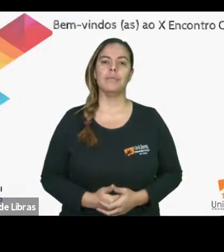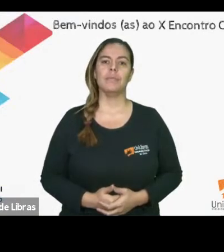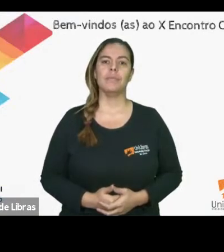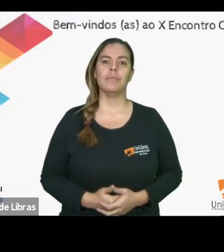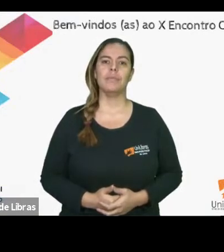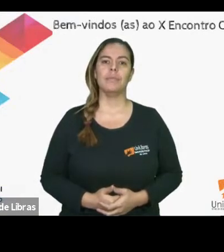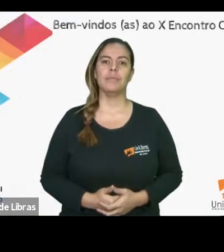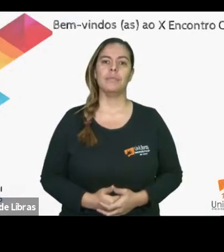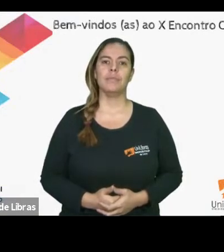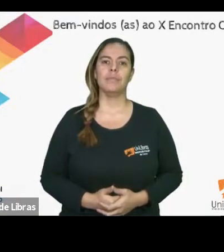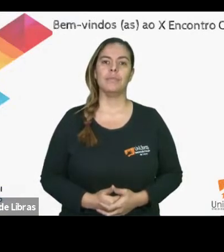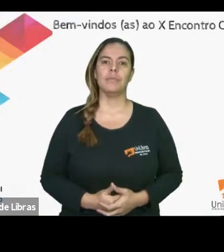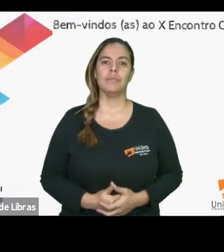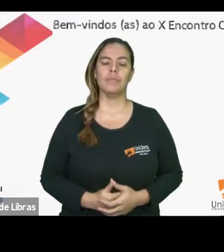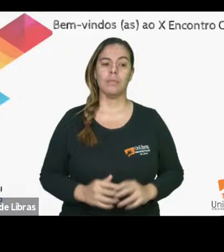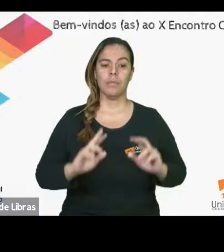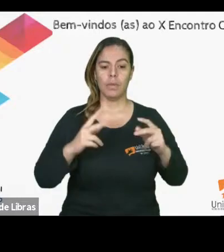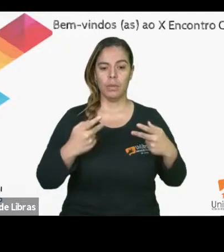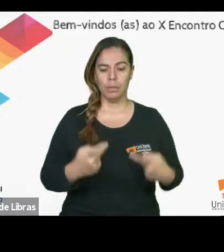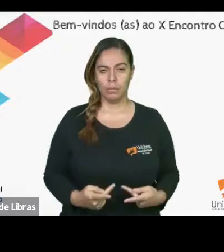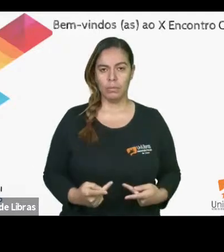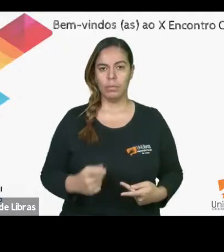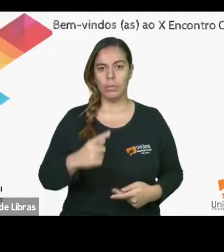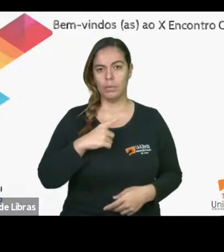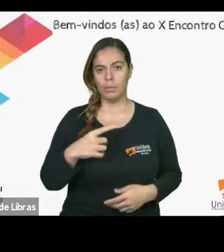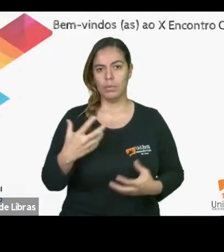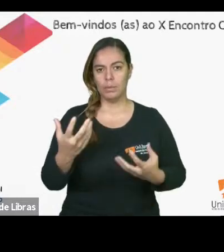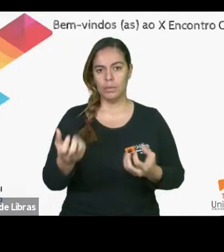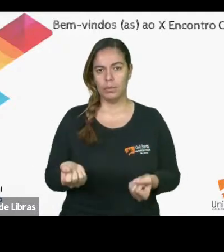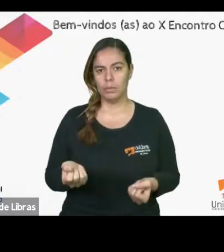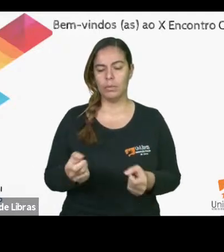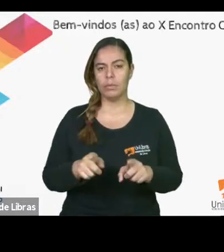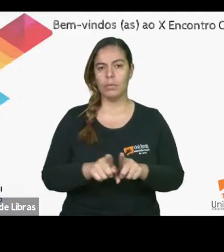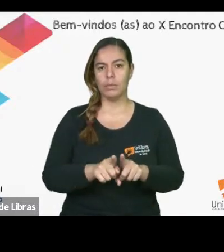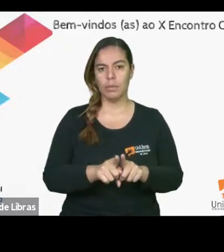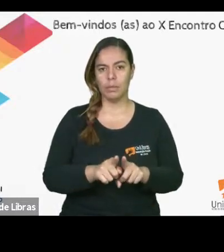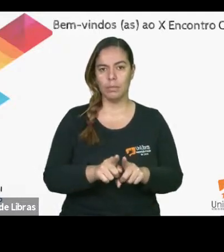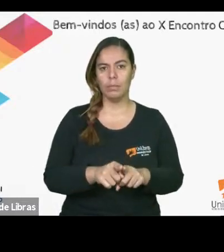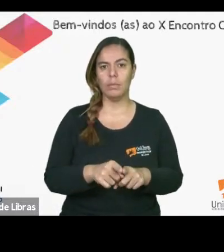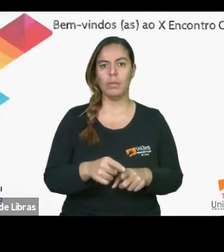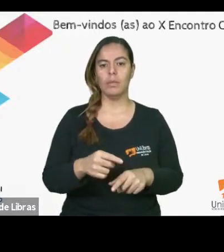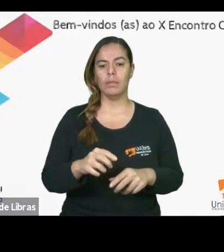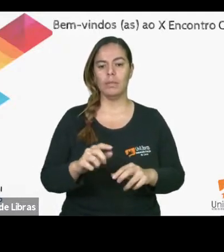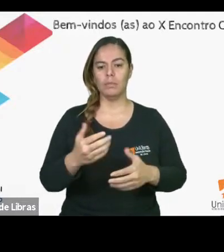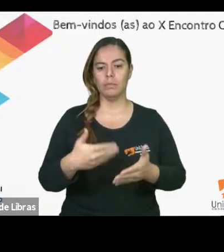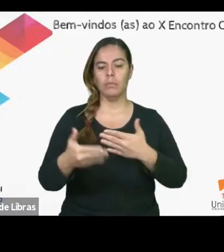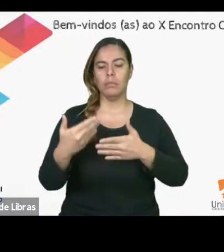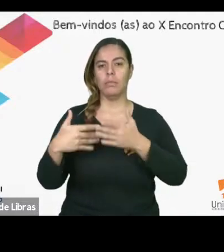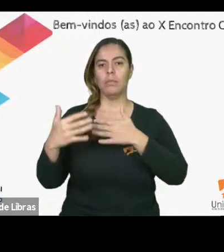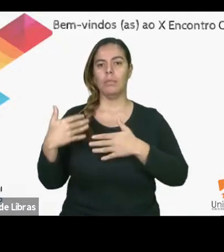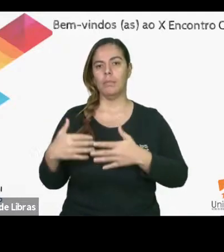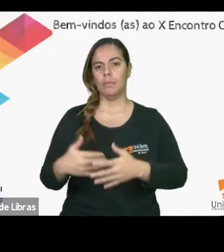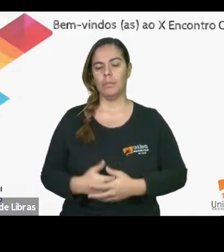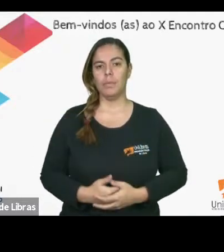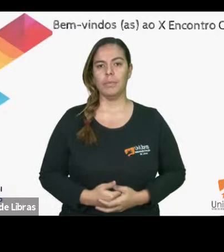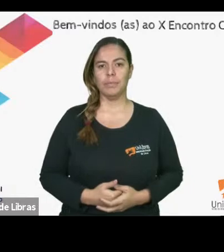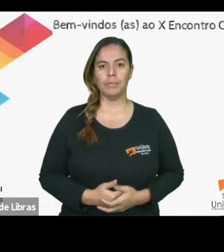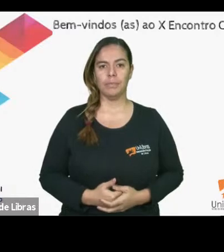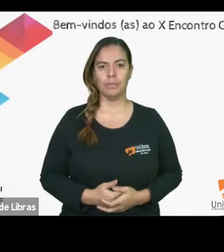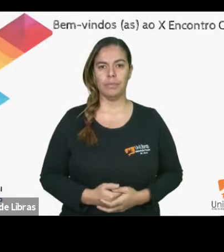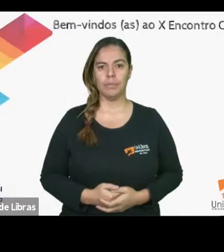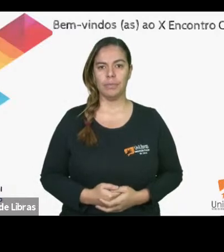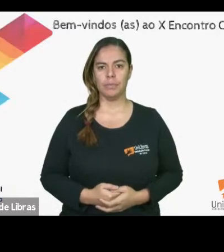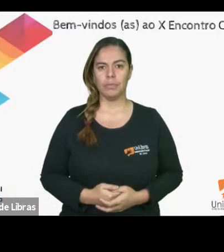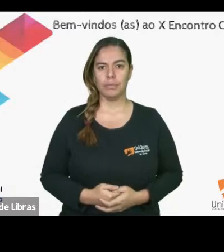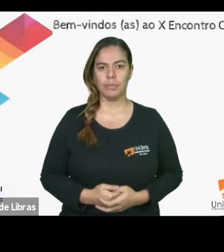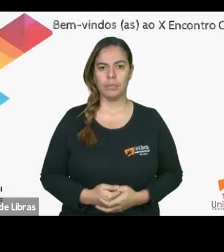De modo que en lo humano hay aceptación, amor, etcétera, pero también hay agresión y distancia. Y